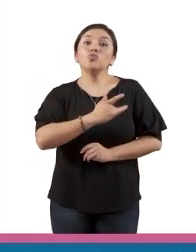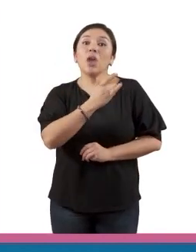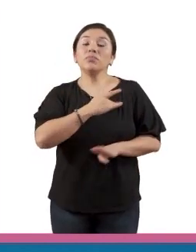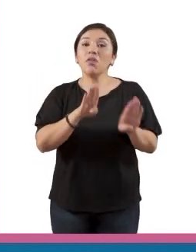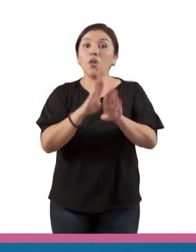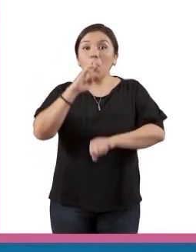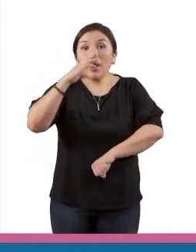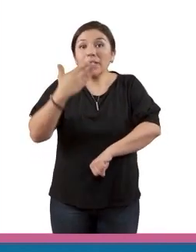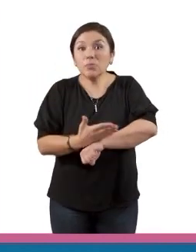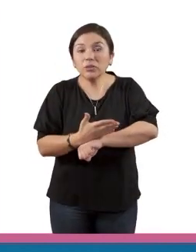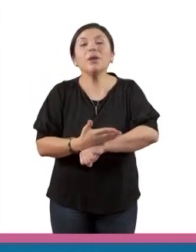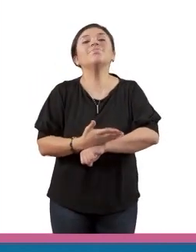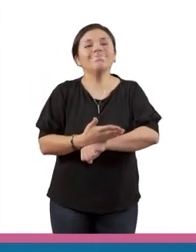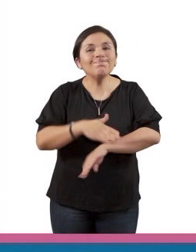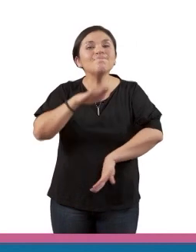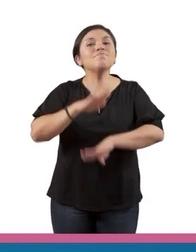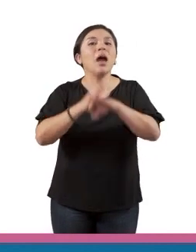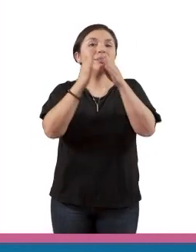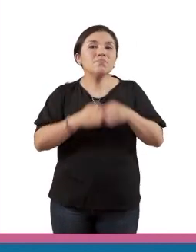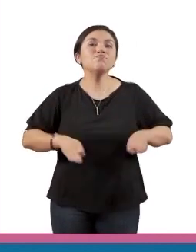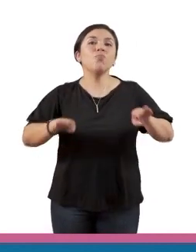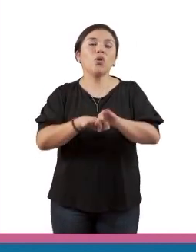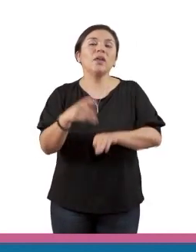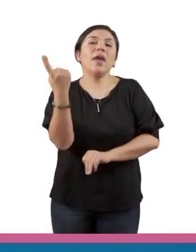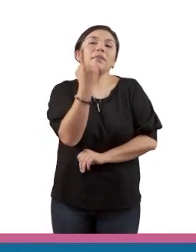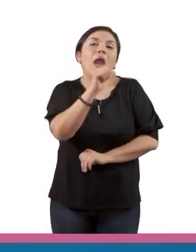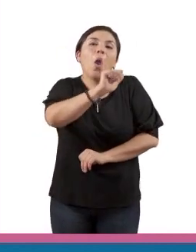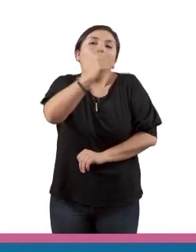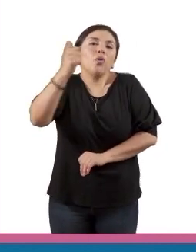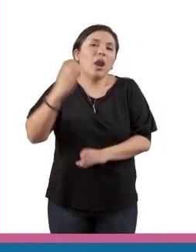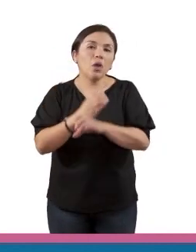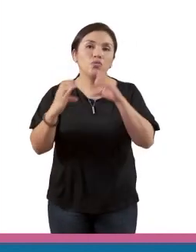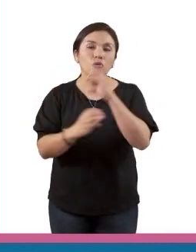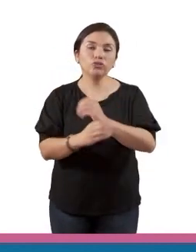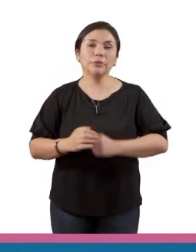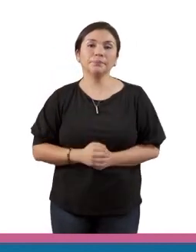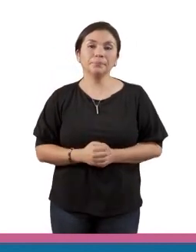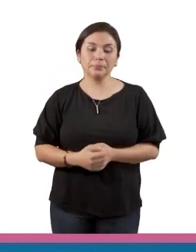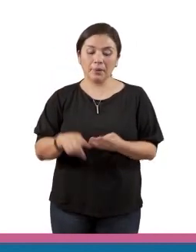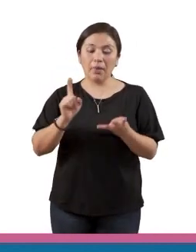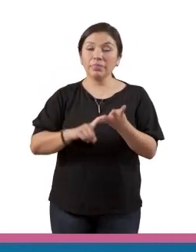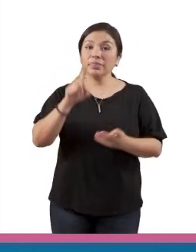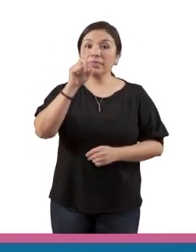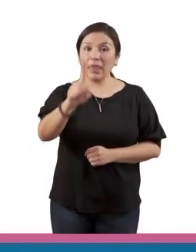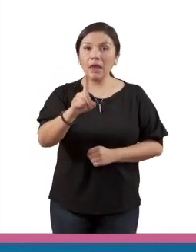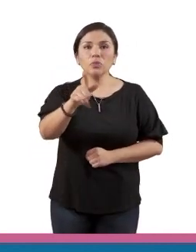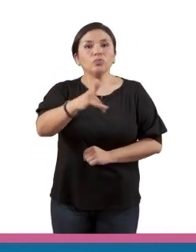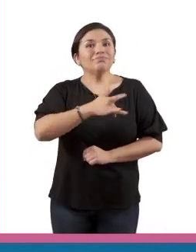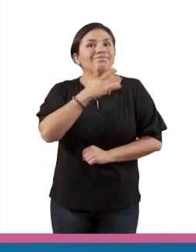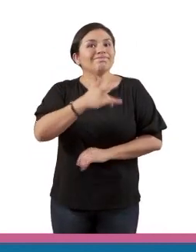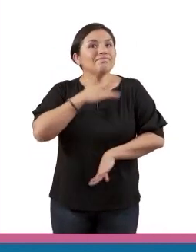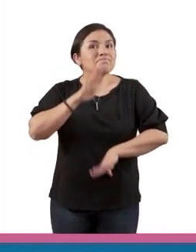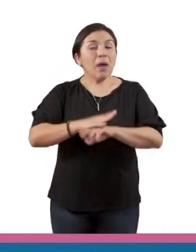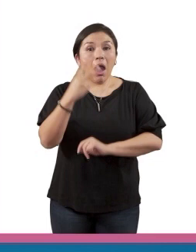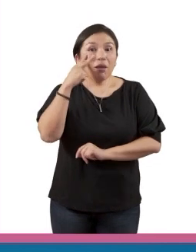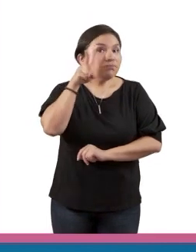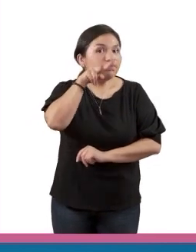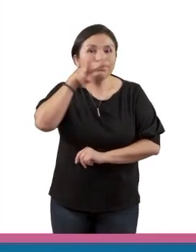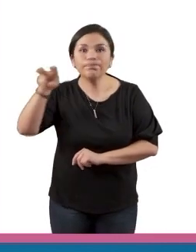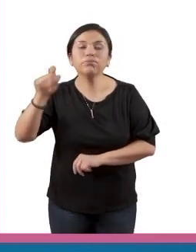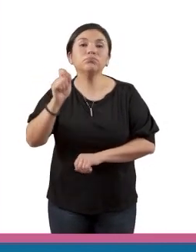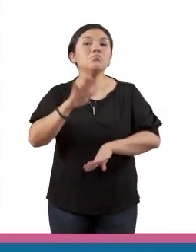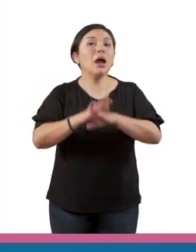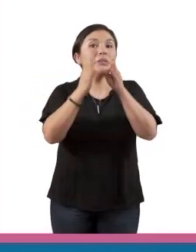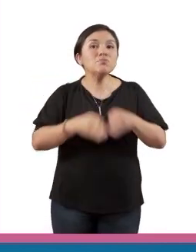de la responsabilidad prepondera ante los demás sentidos. D. Tu sentido de la vista